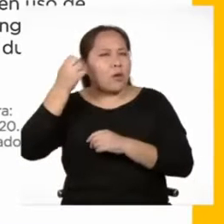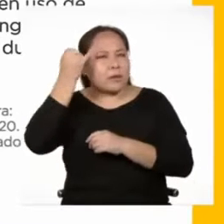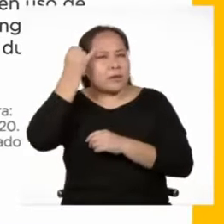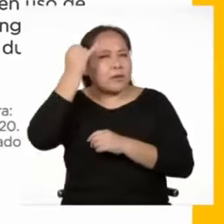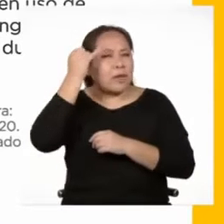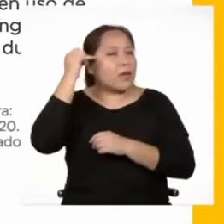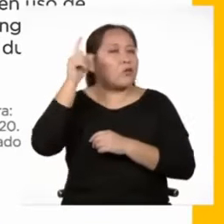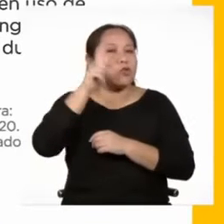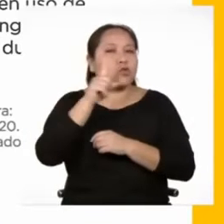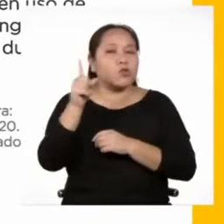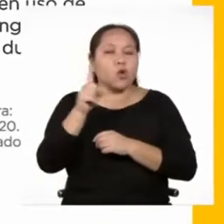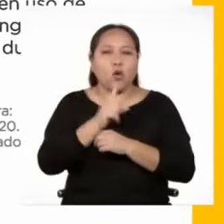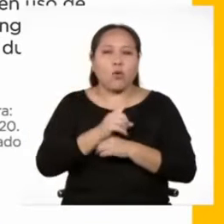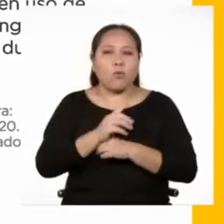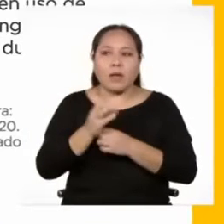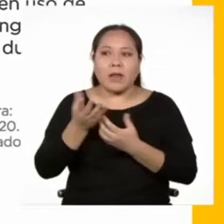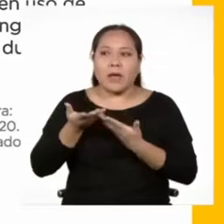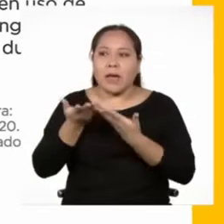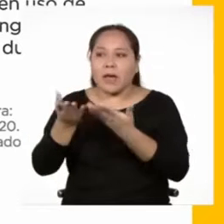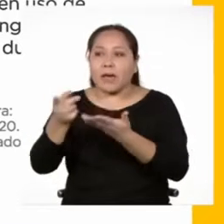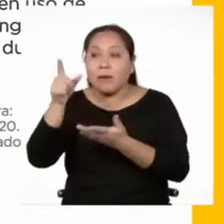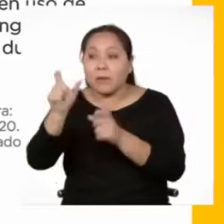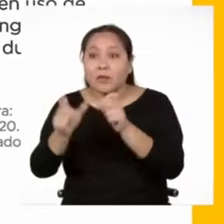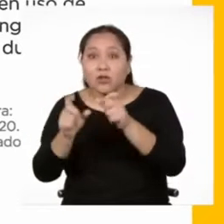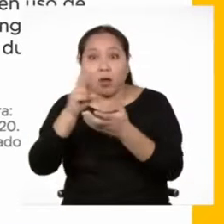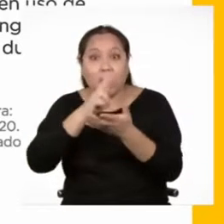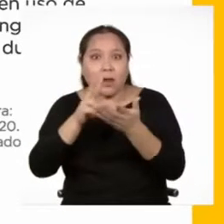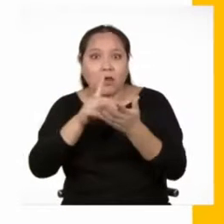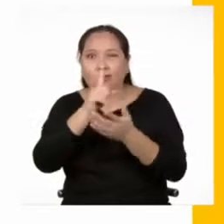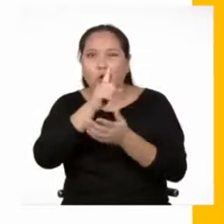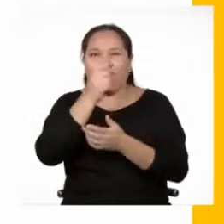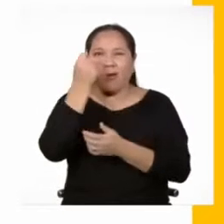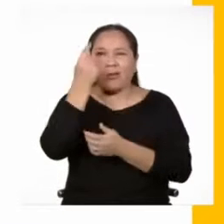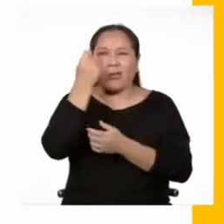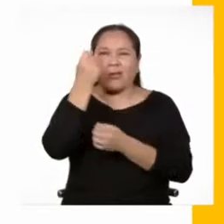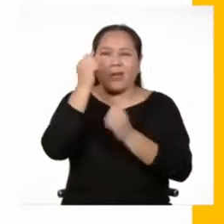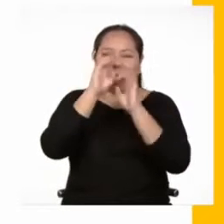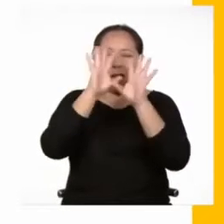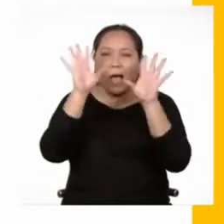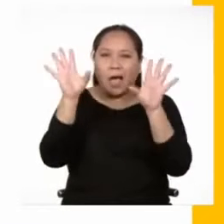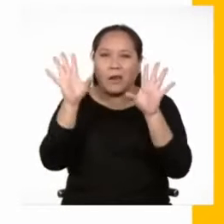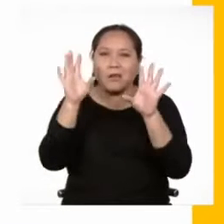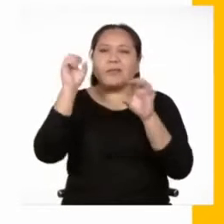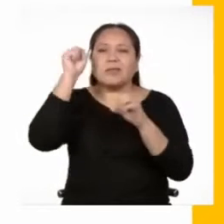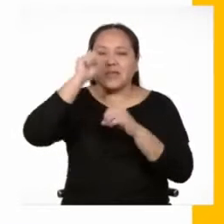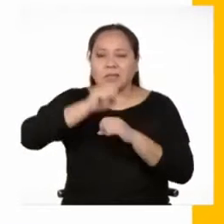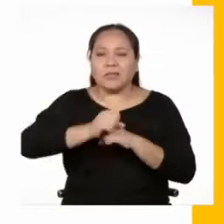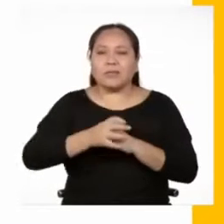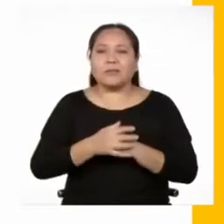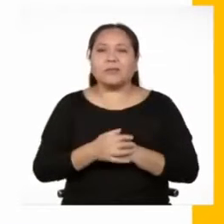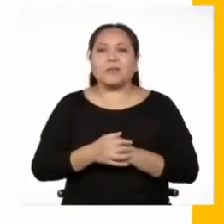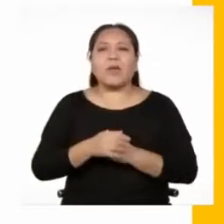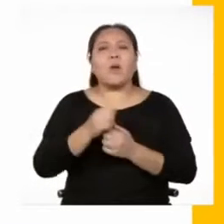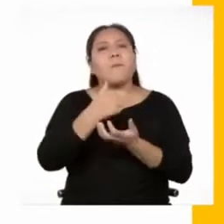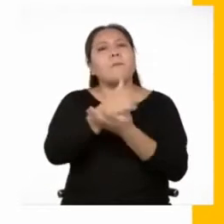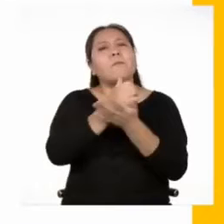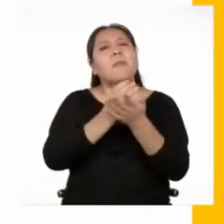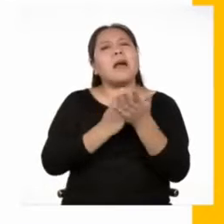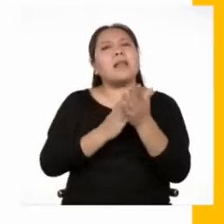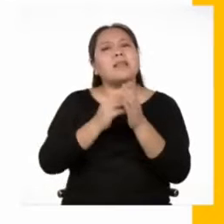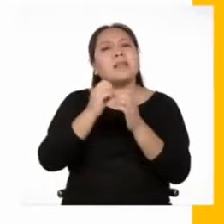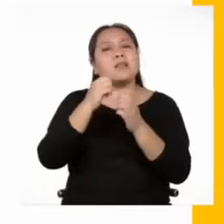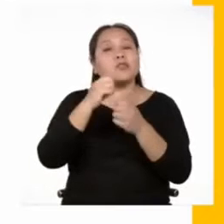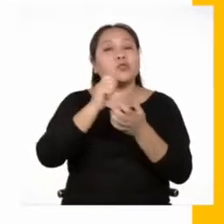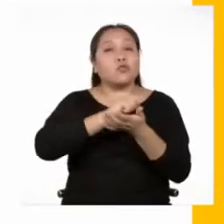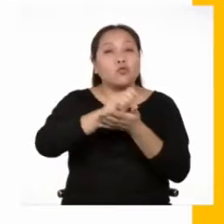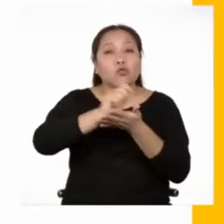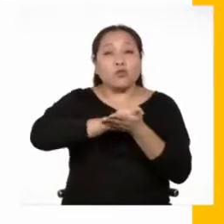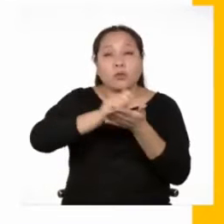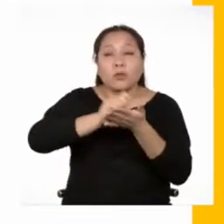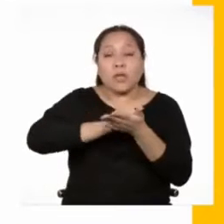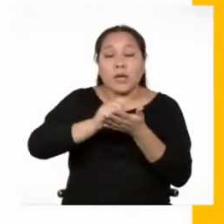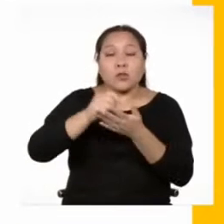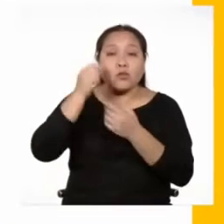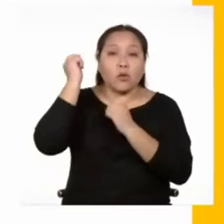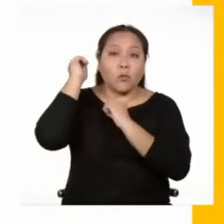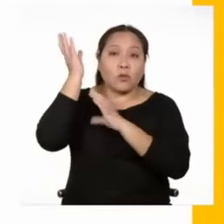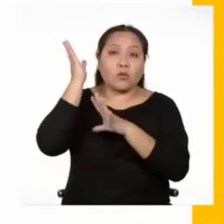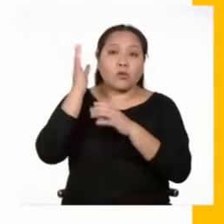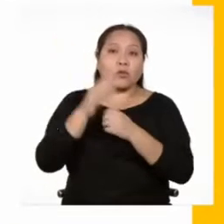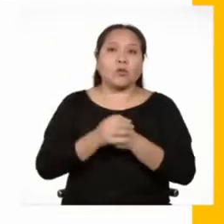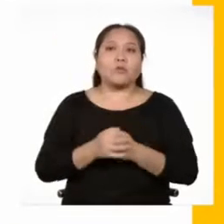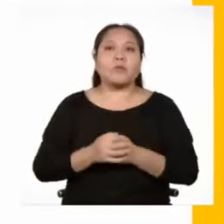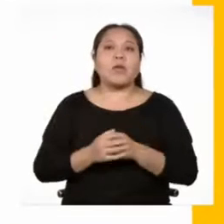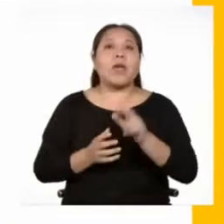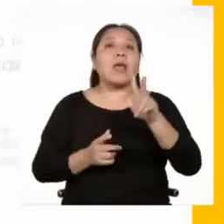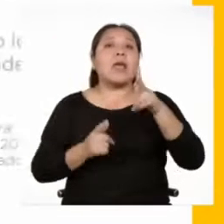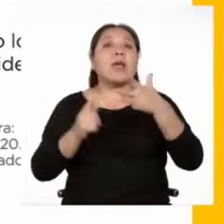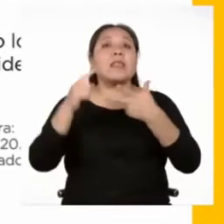malas interpretaciones por parte del lector. ¿Qué partes tiene un texto expositivo? Los textos expositivos